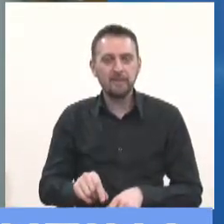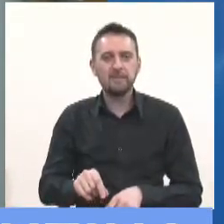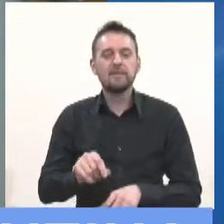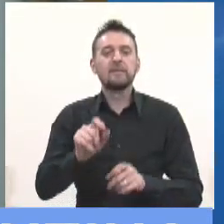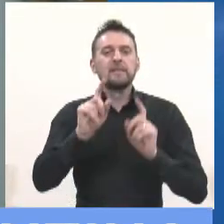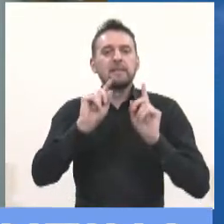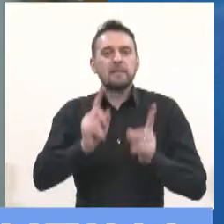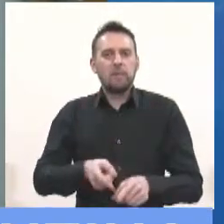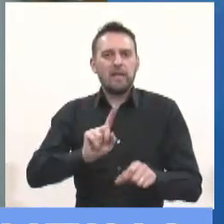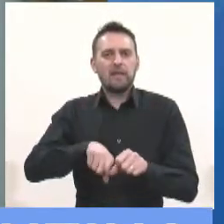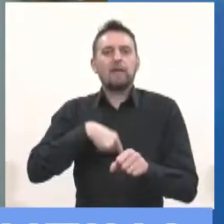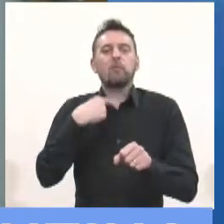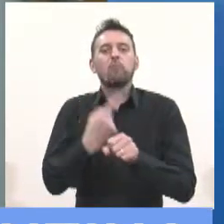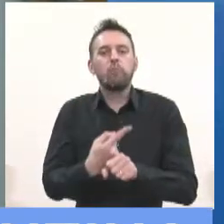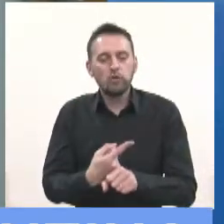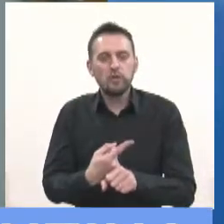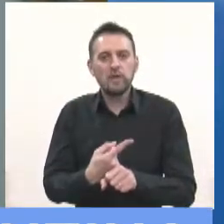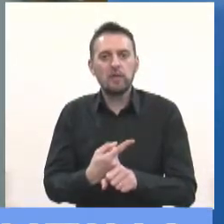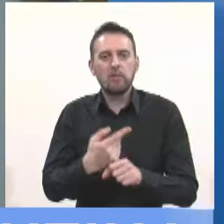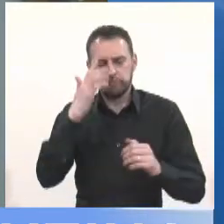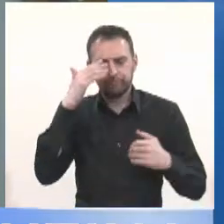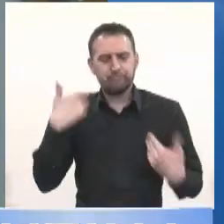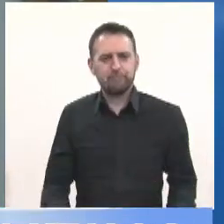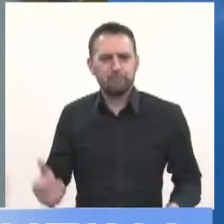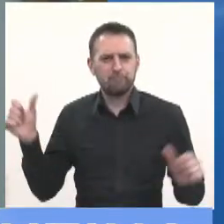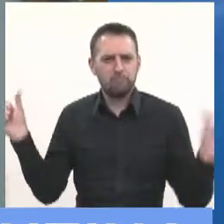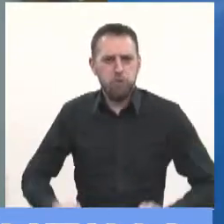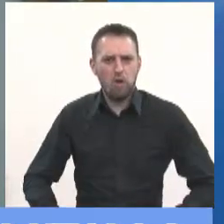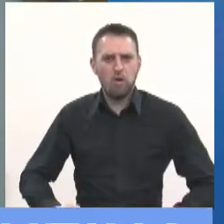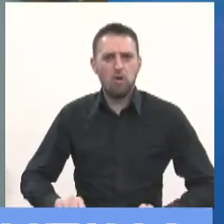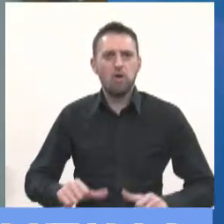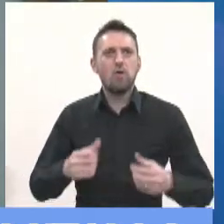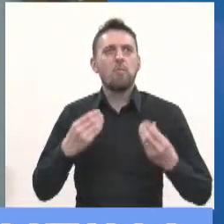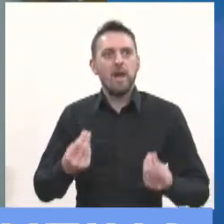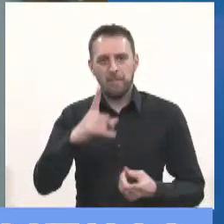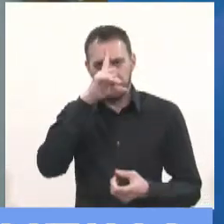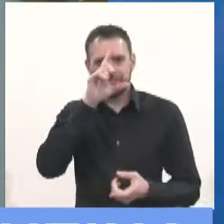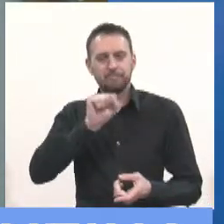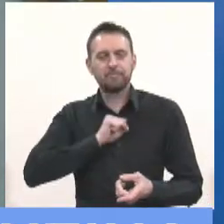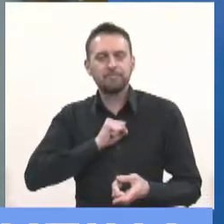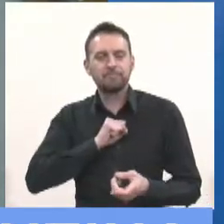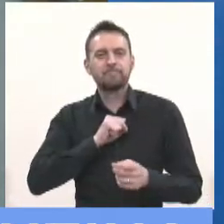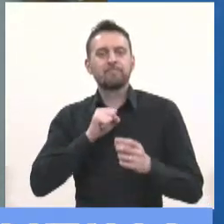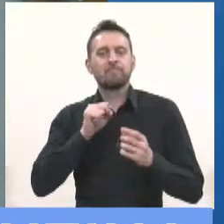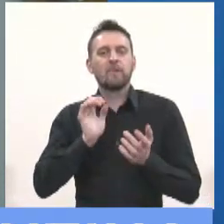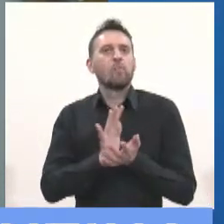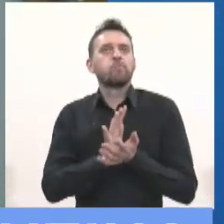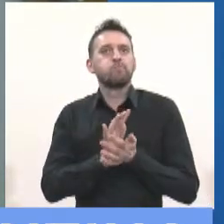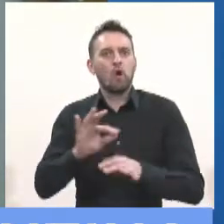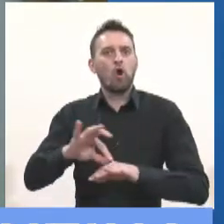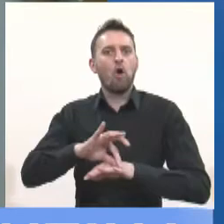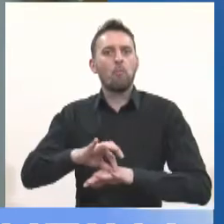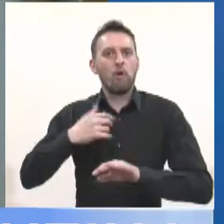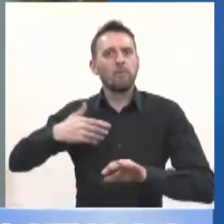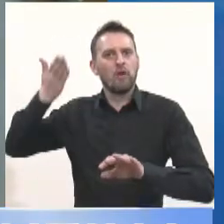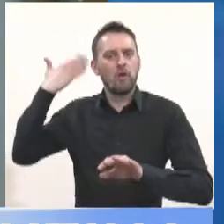la imposibilidad y la incapacidad de hacer frente a los compromisos que se habían